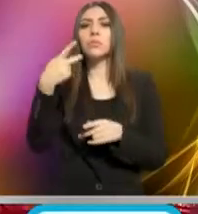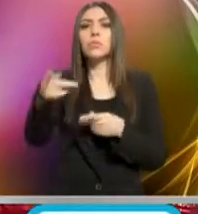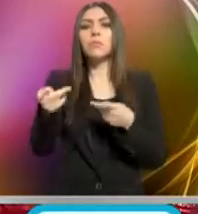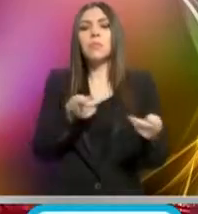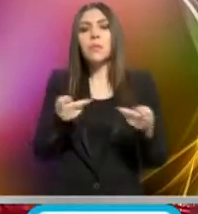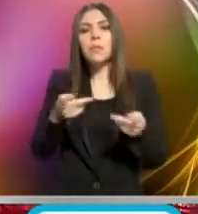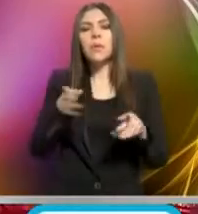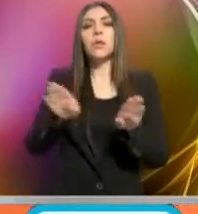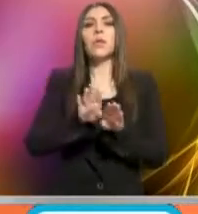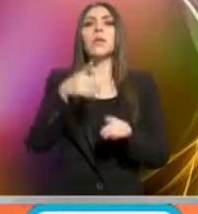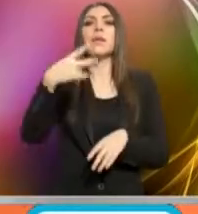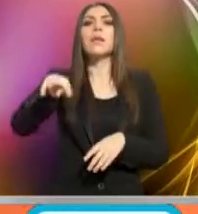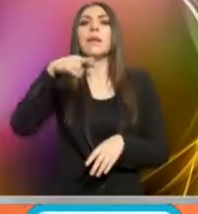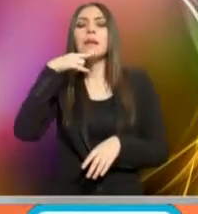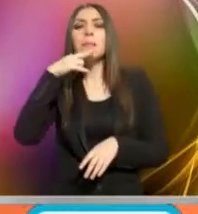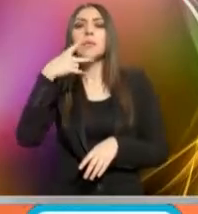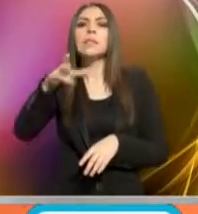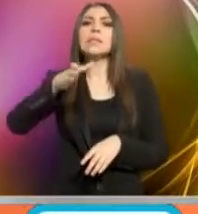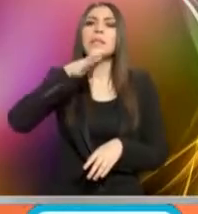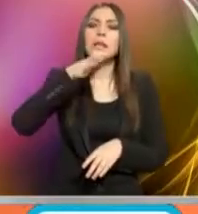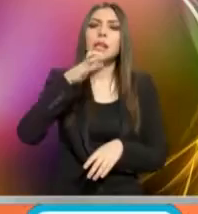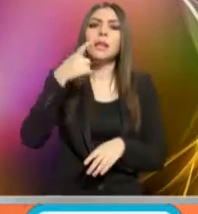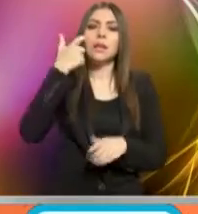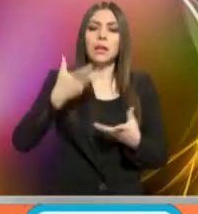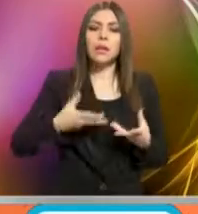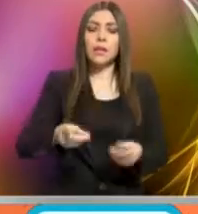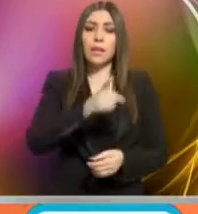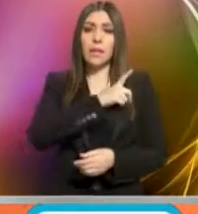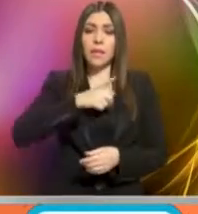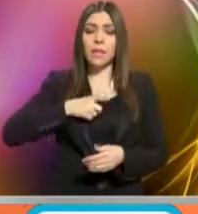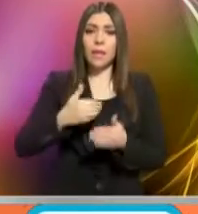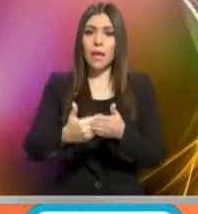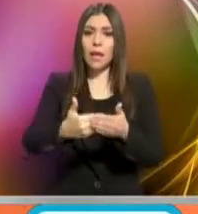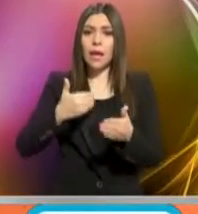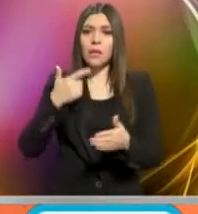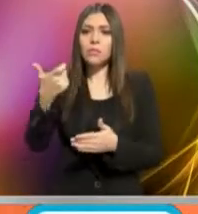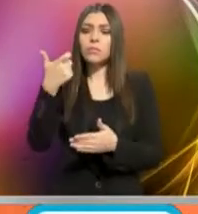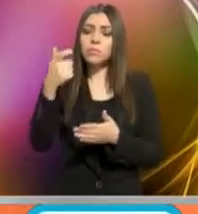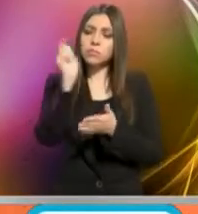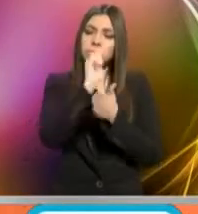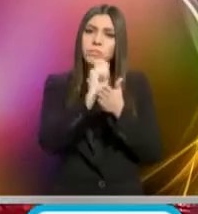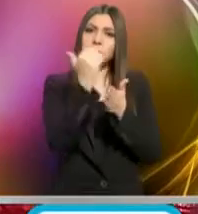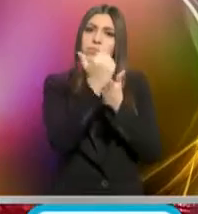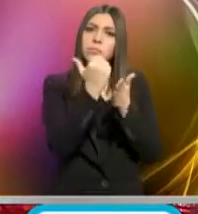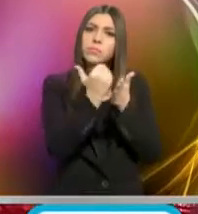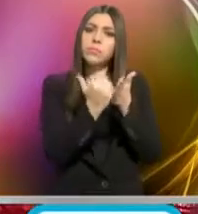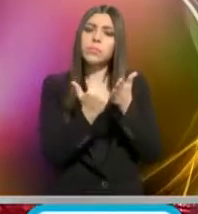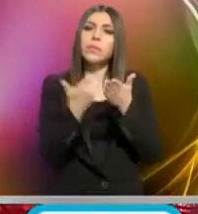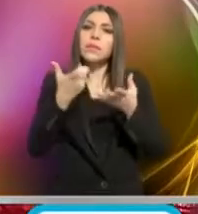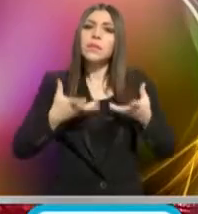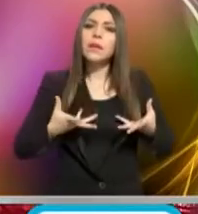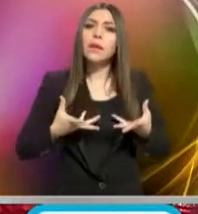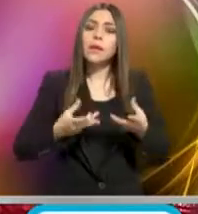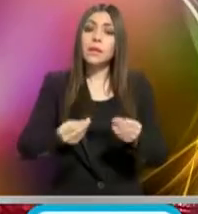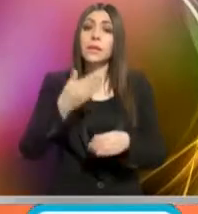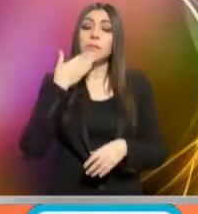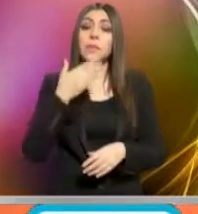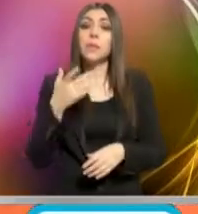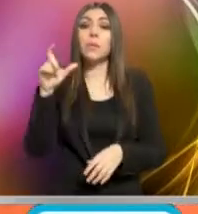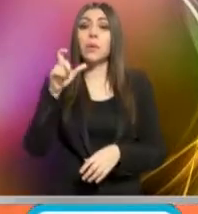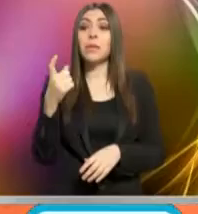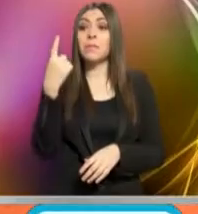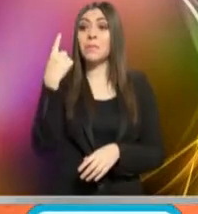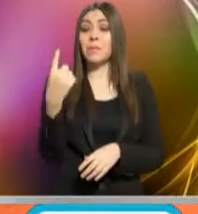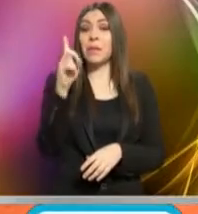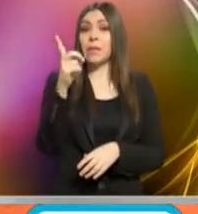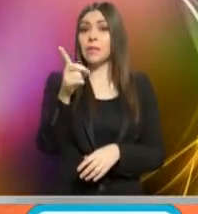adornos navideños, todo lo que te vas a gastar, a lo que voy es que tienes que hacer un presupuesto. Ah, muy bien. Y tienes que hacer un presupuesto detallado. Y de verdad, ya desde el 1 de diciembre deberíamos